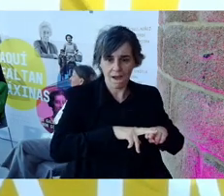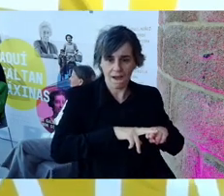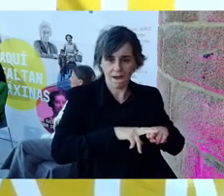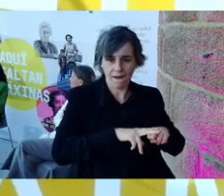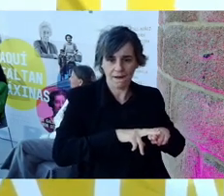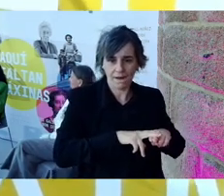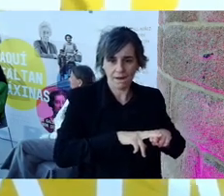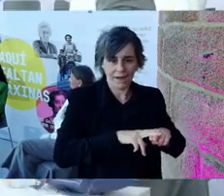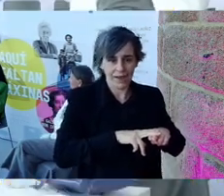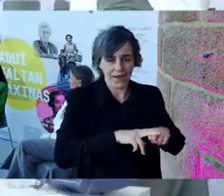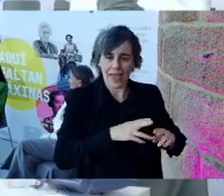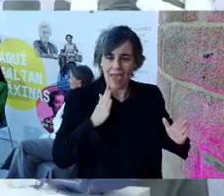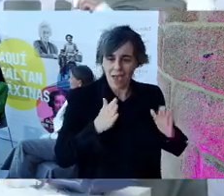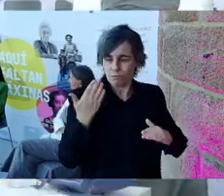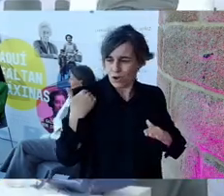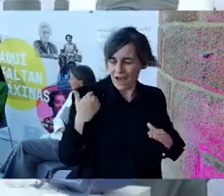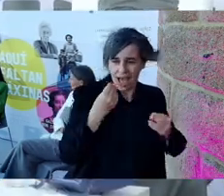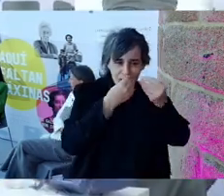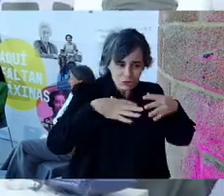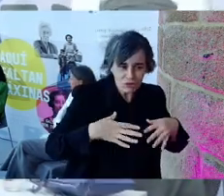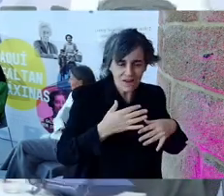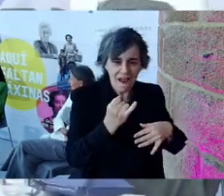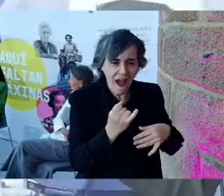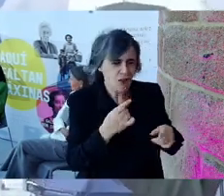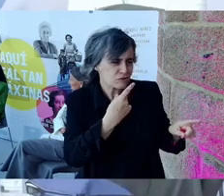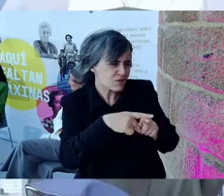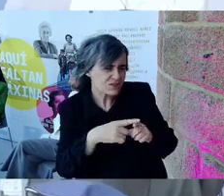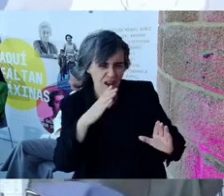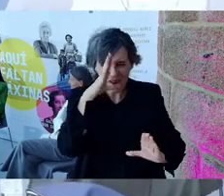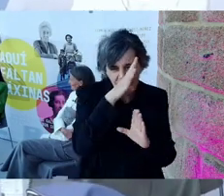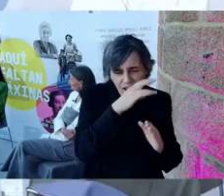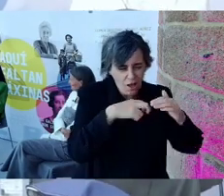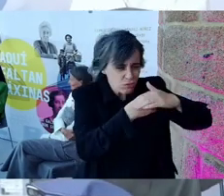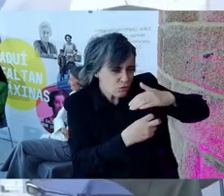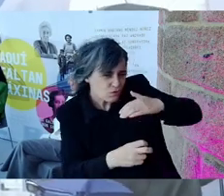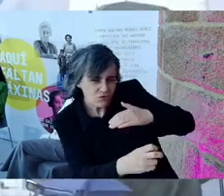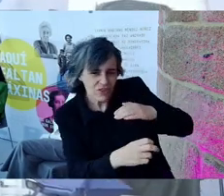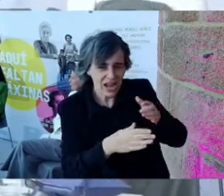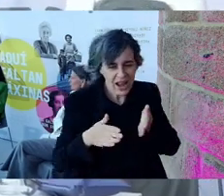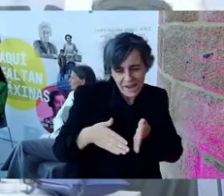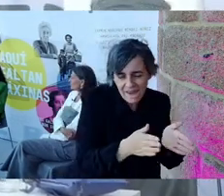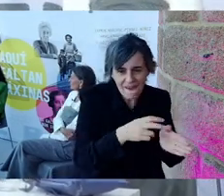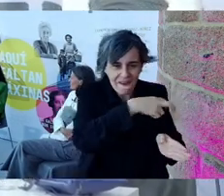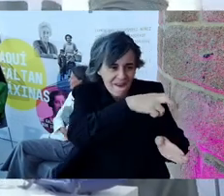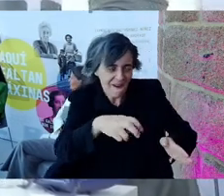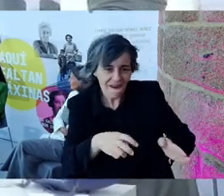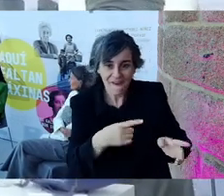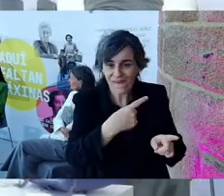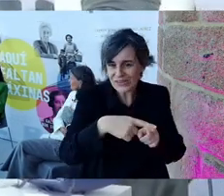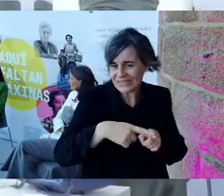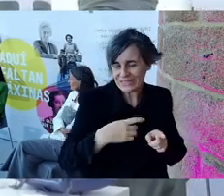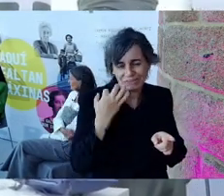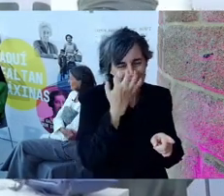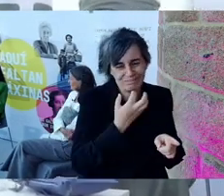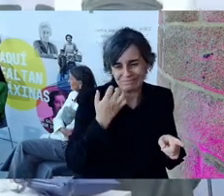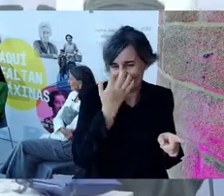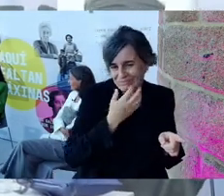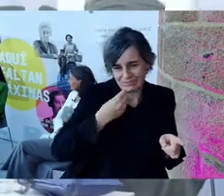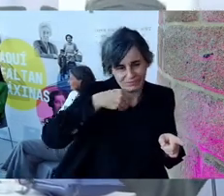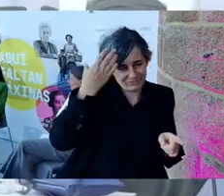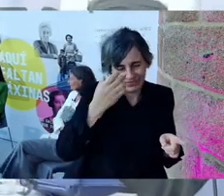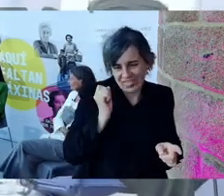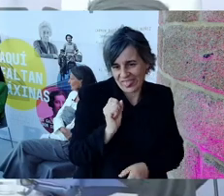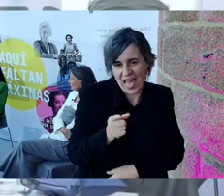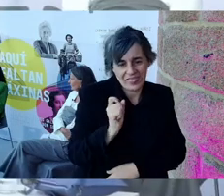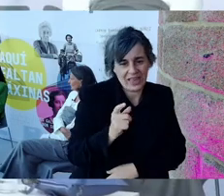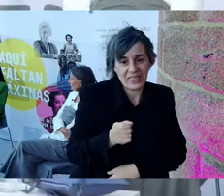fugidas y pasadizos secretos y túneles y atravesar ríos y todo tipo de pasajes épicos